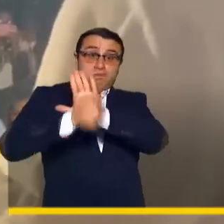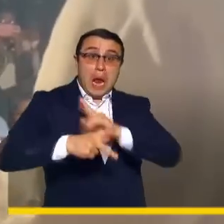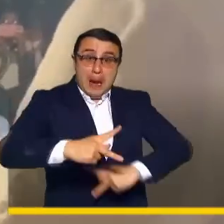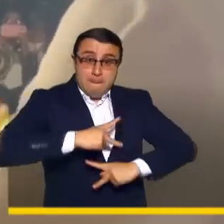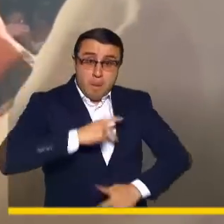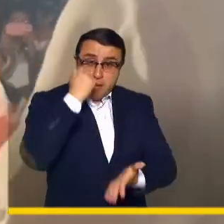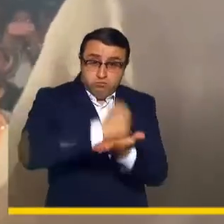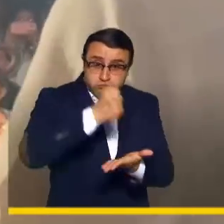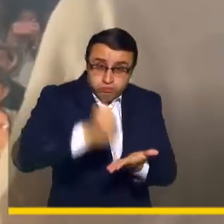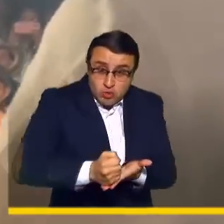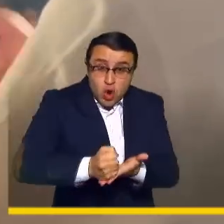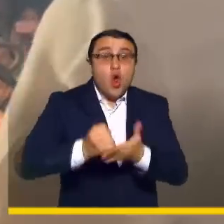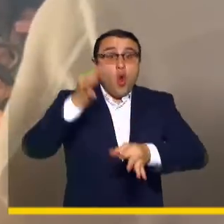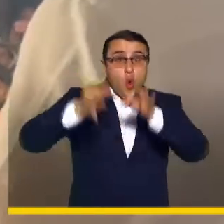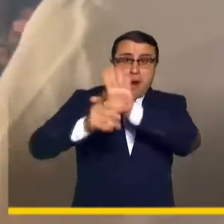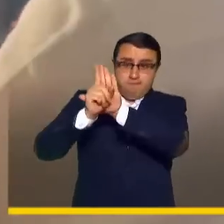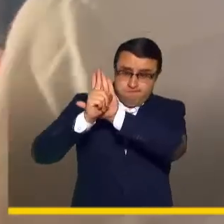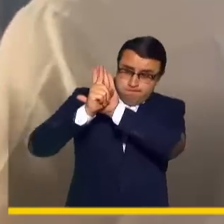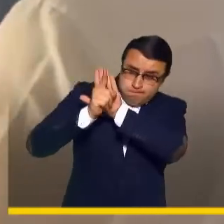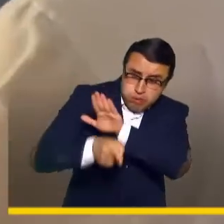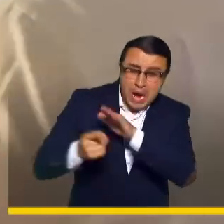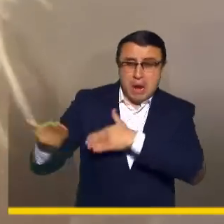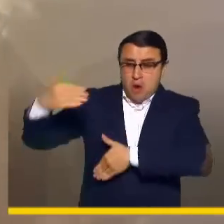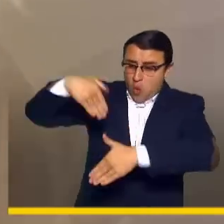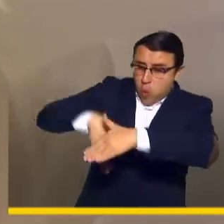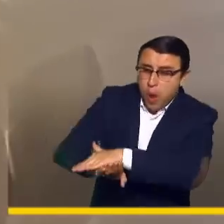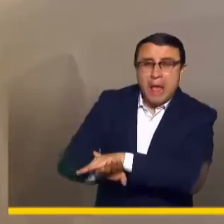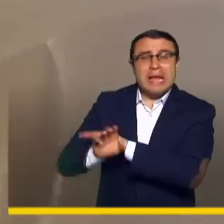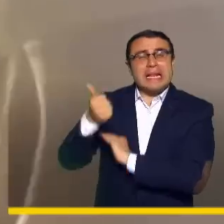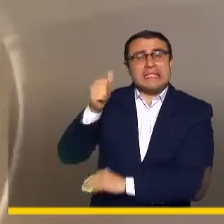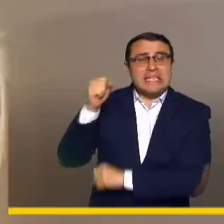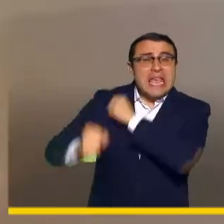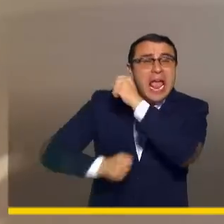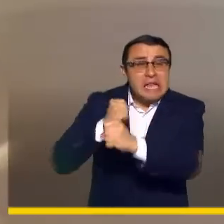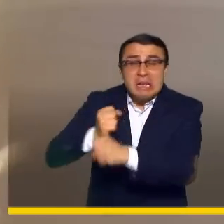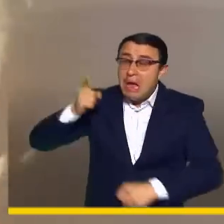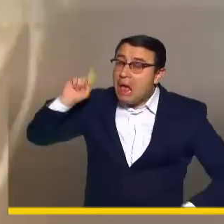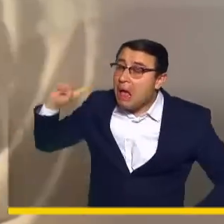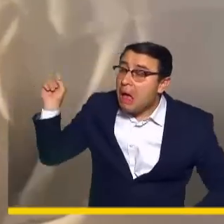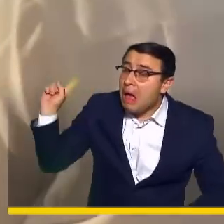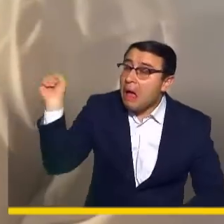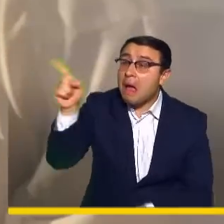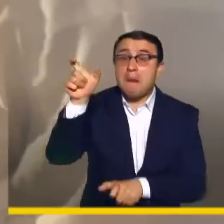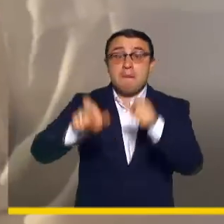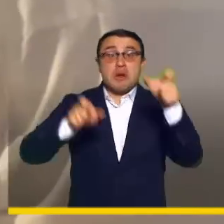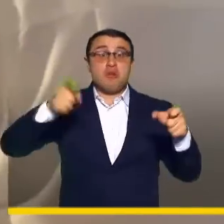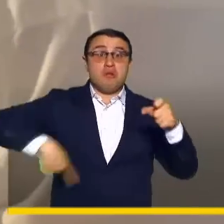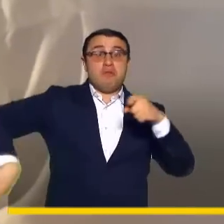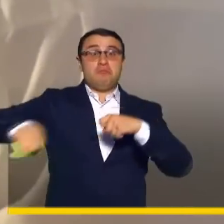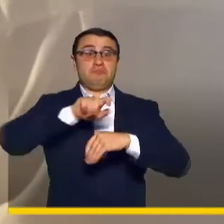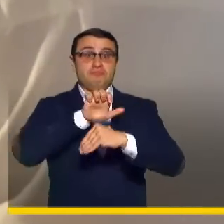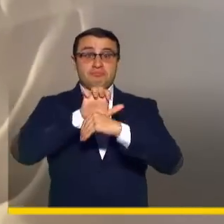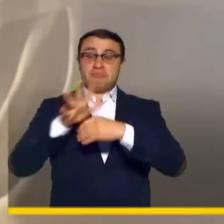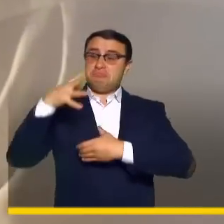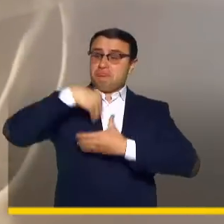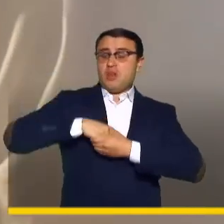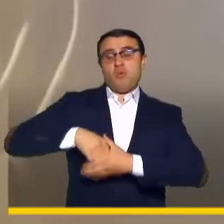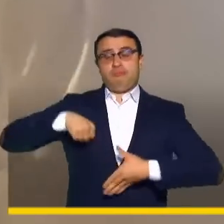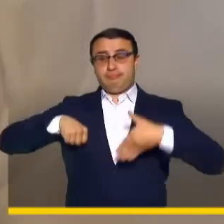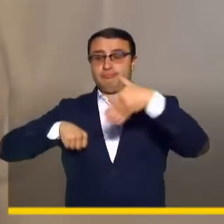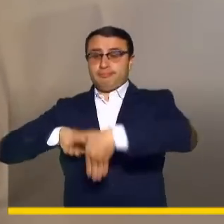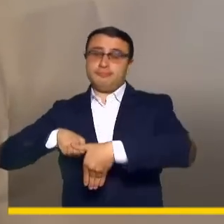las sentencias judiciales duraran 10 años en las gavetas de los funcionarios públicos porque